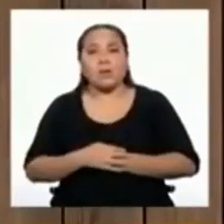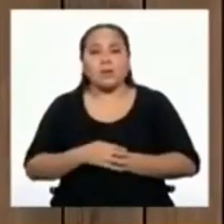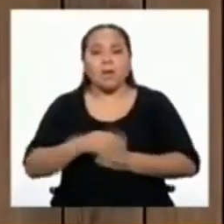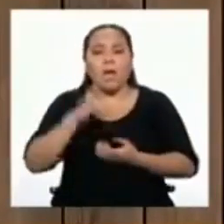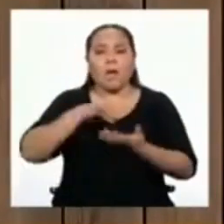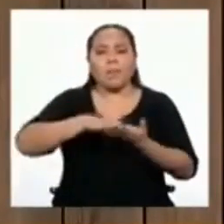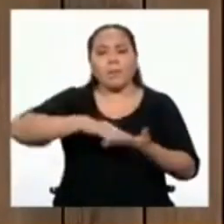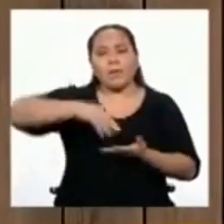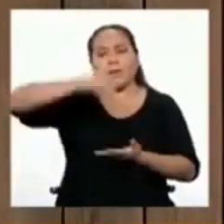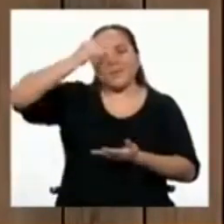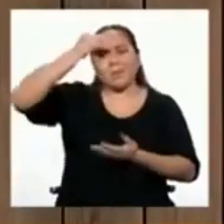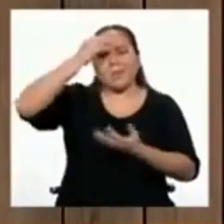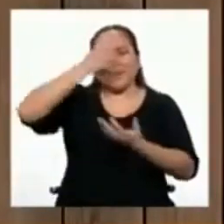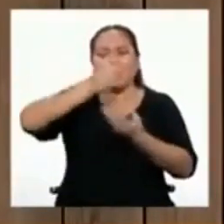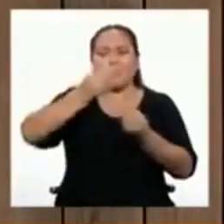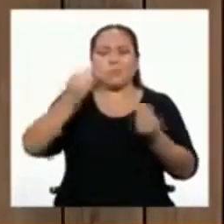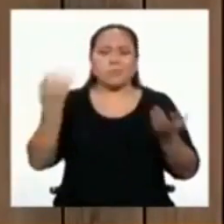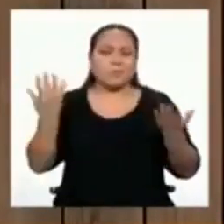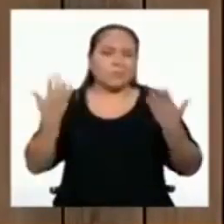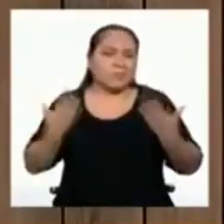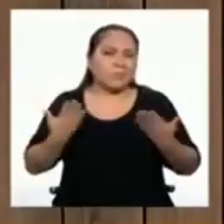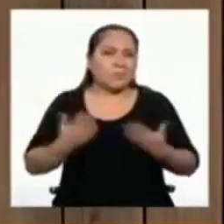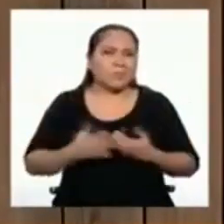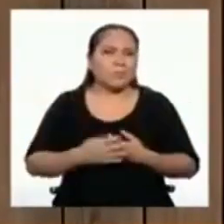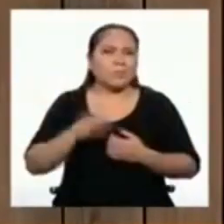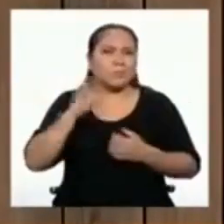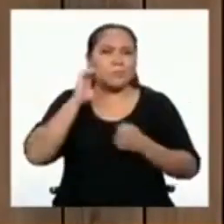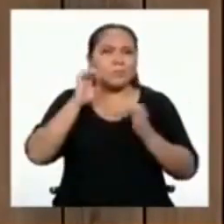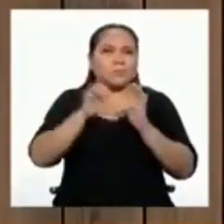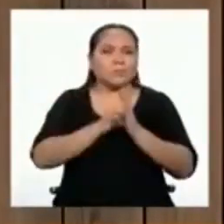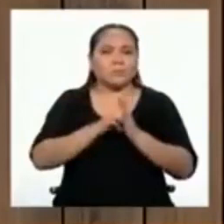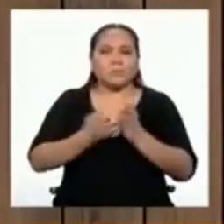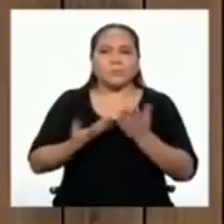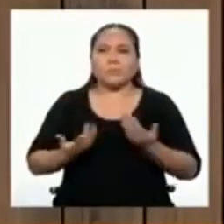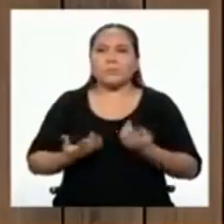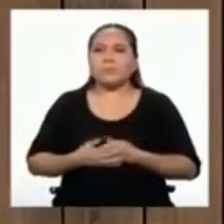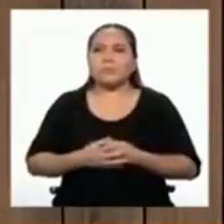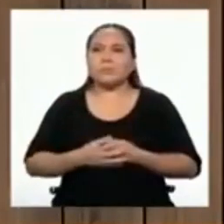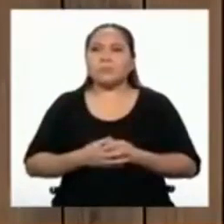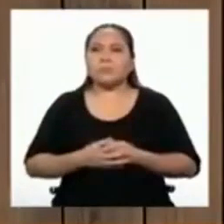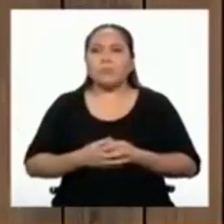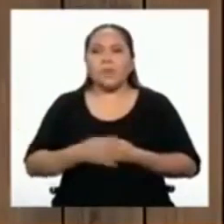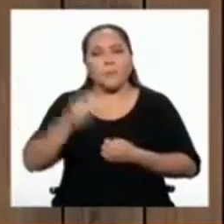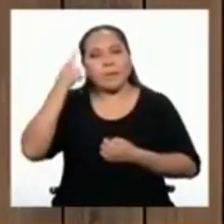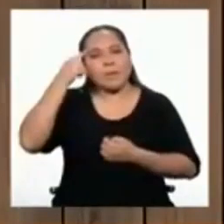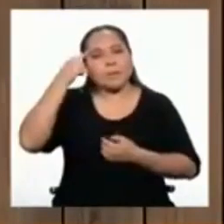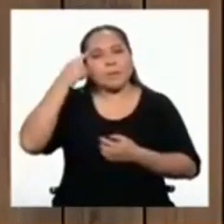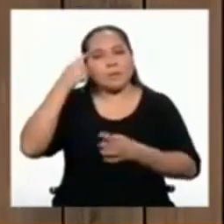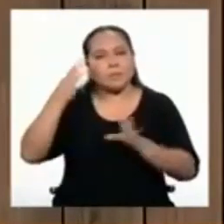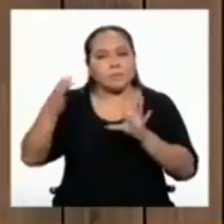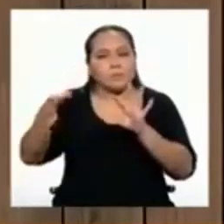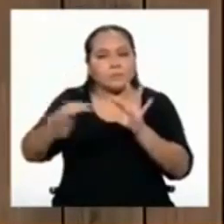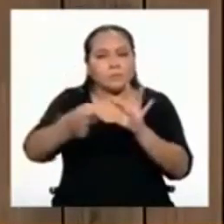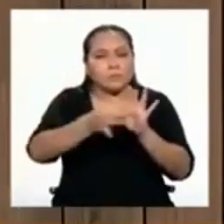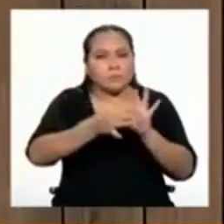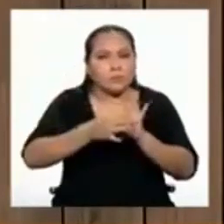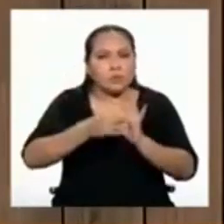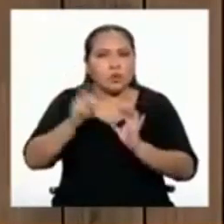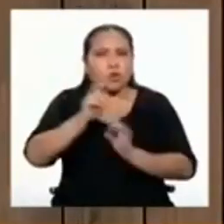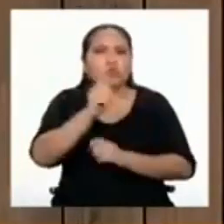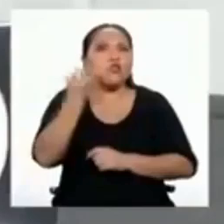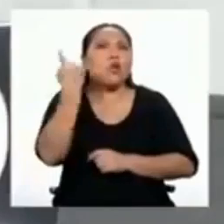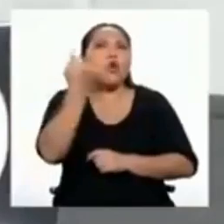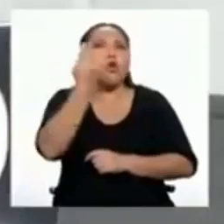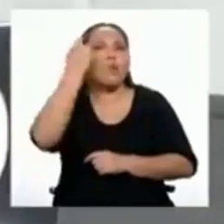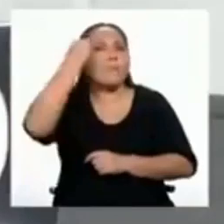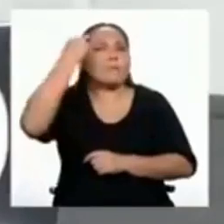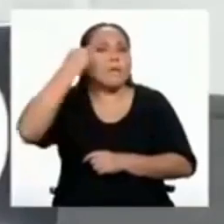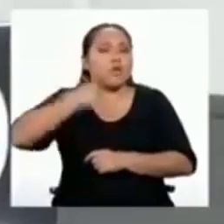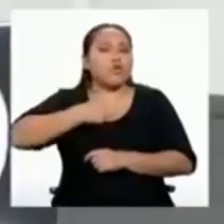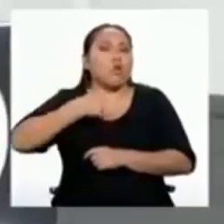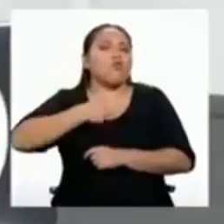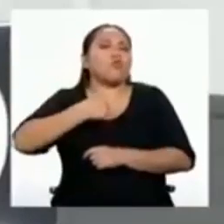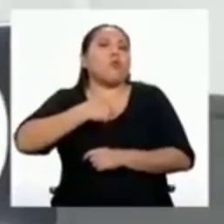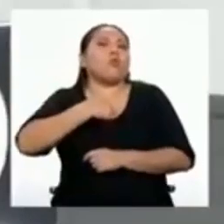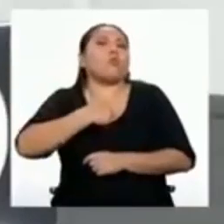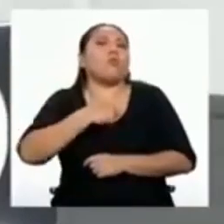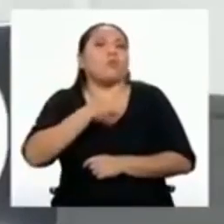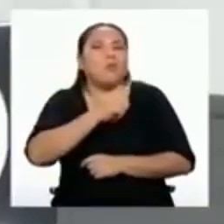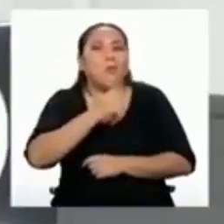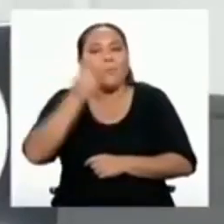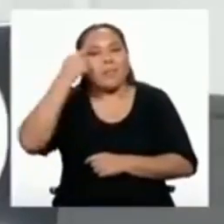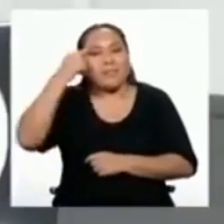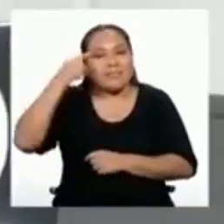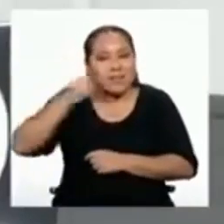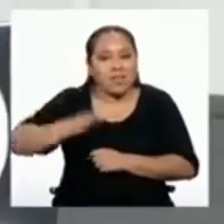muchas cosas, sobre todo las relacionadas a pensar en conjunto y no individualmente. ¡Qué buena